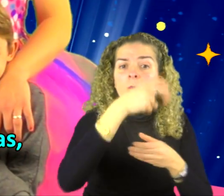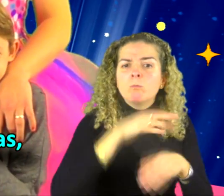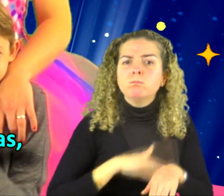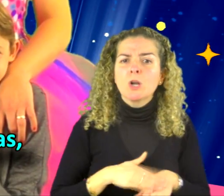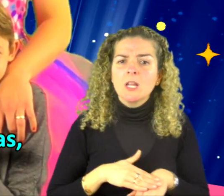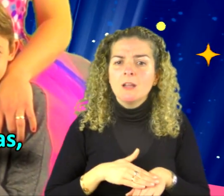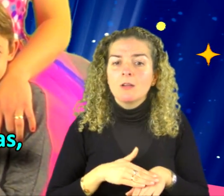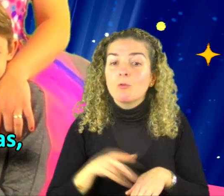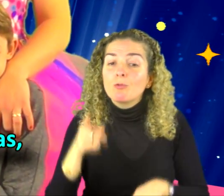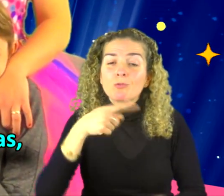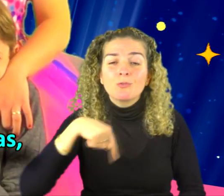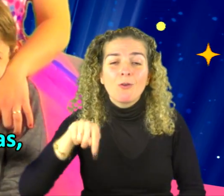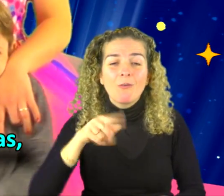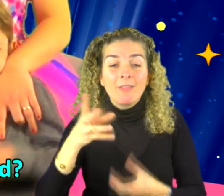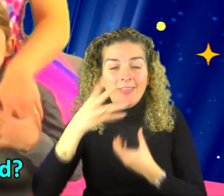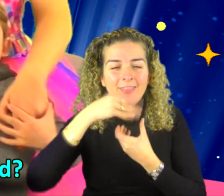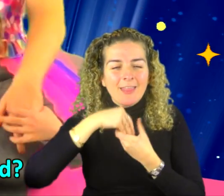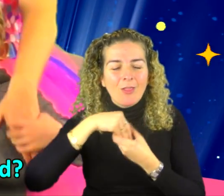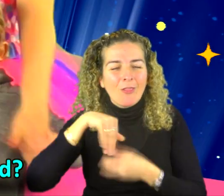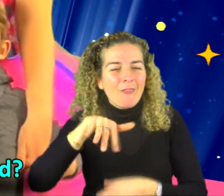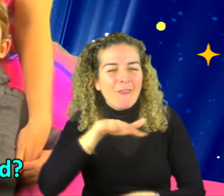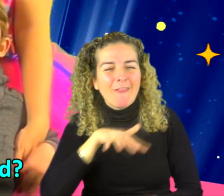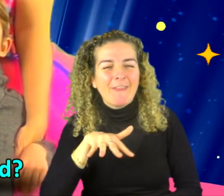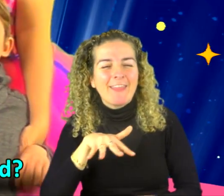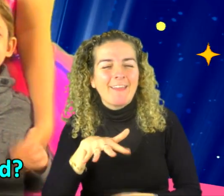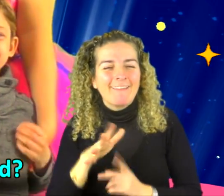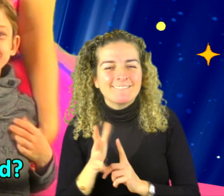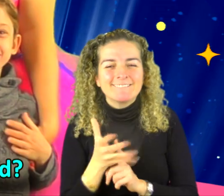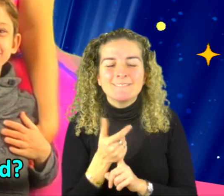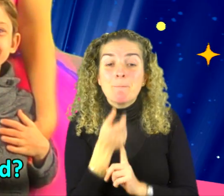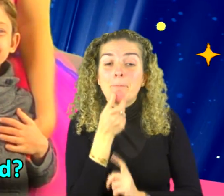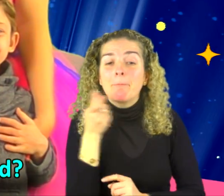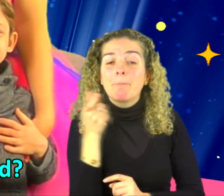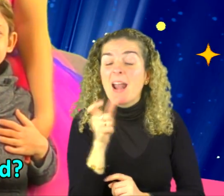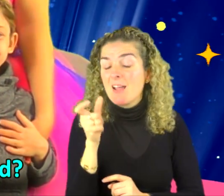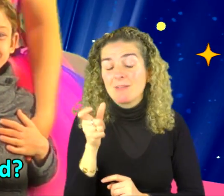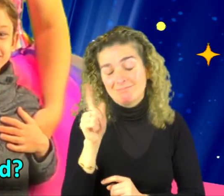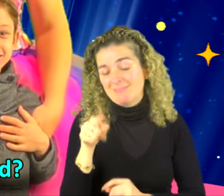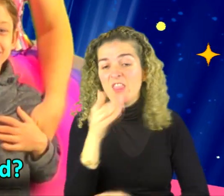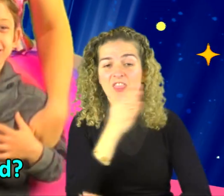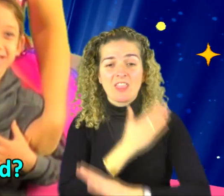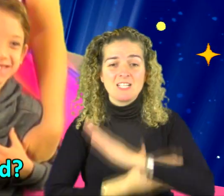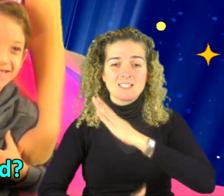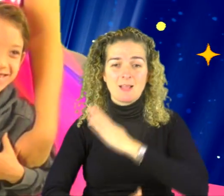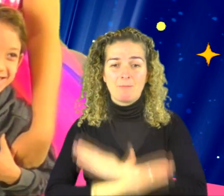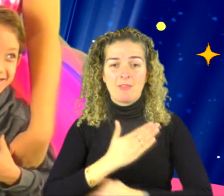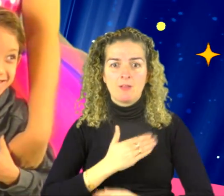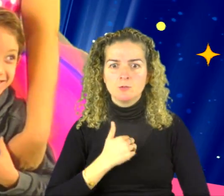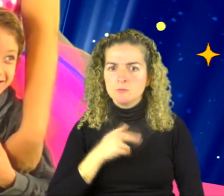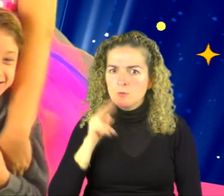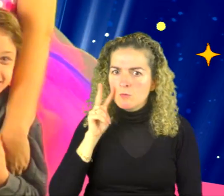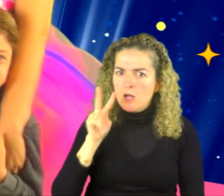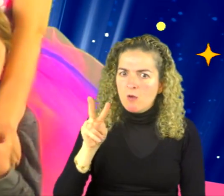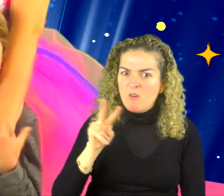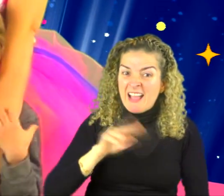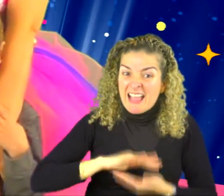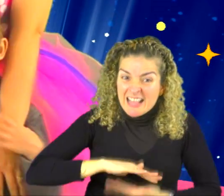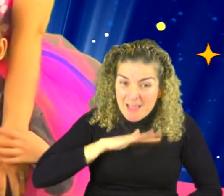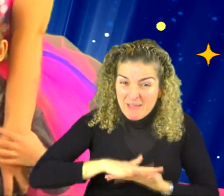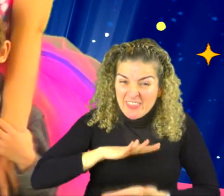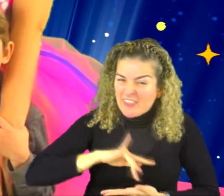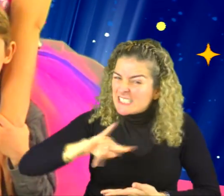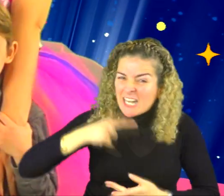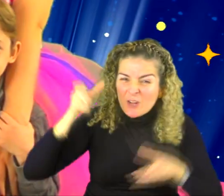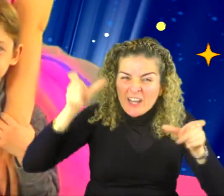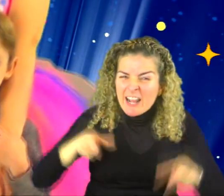personas que tienen la felicidad dentro de ellos mismos, donde ves la palabra discapacidad, yo veo capacidades